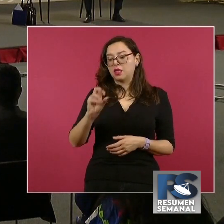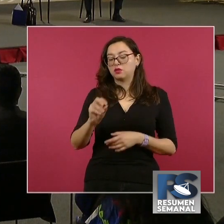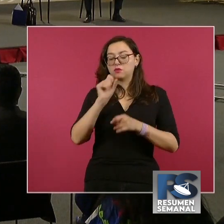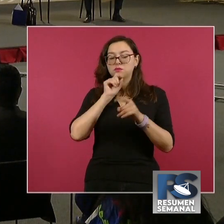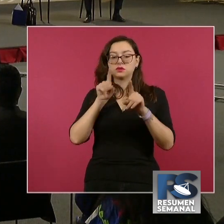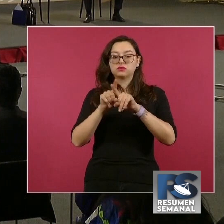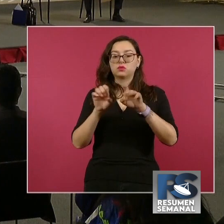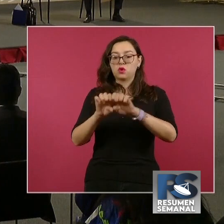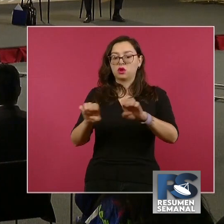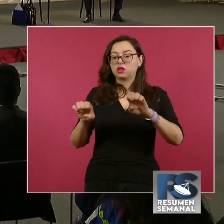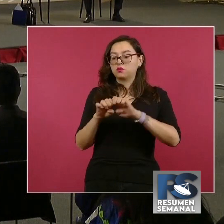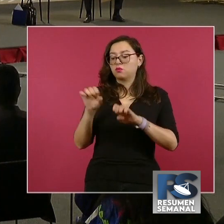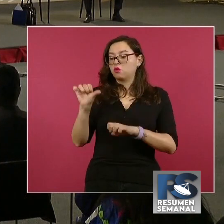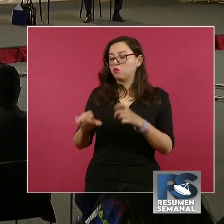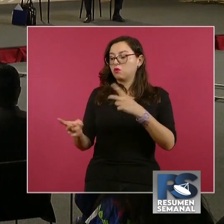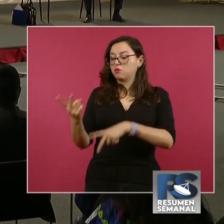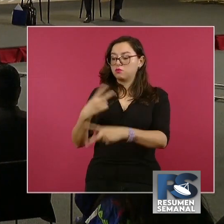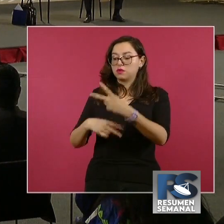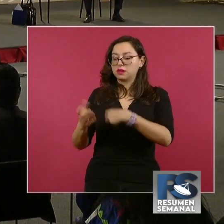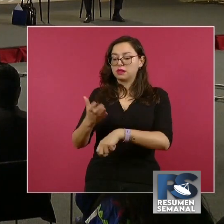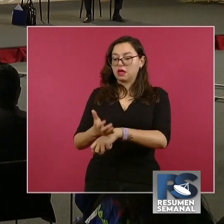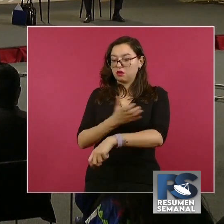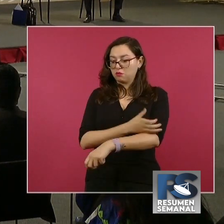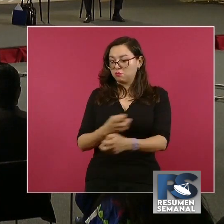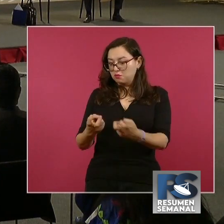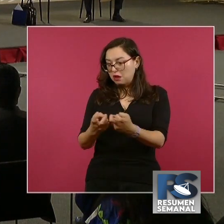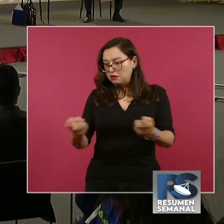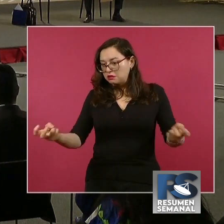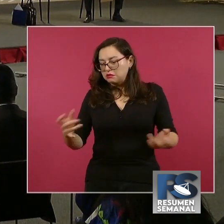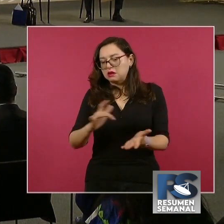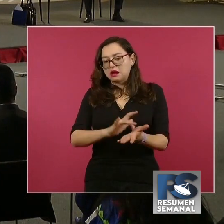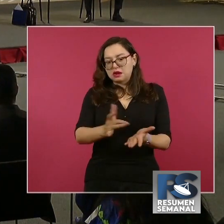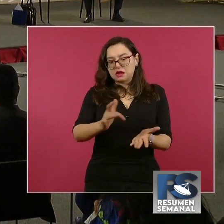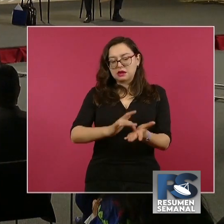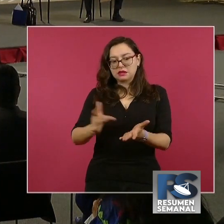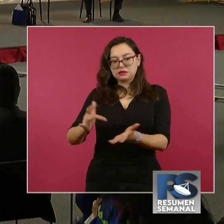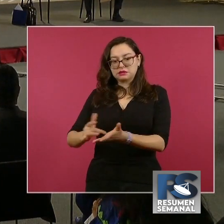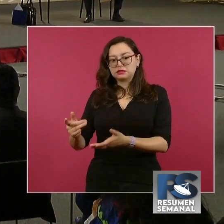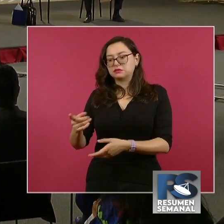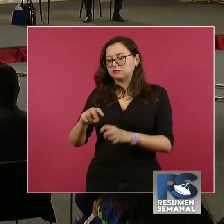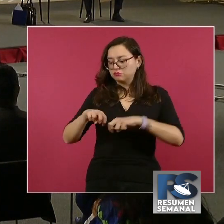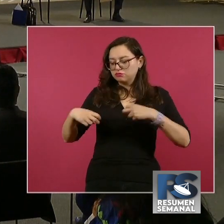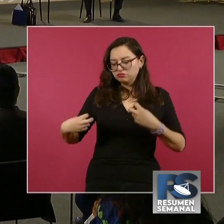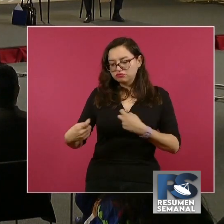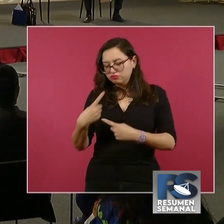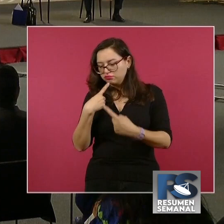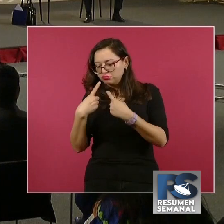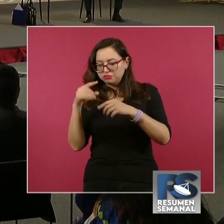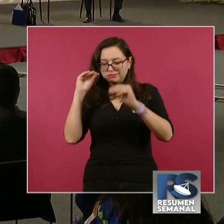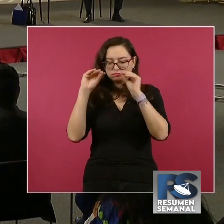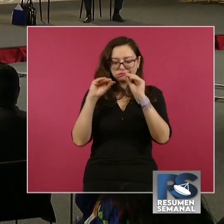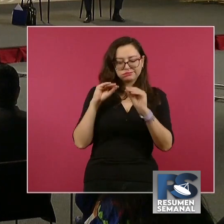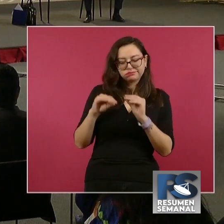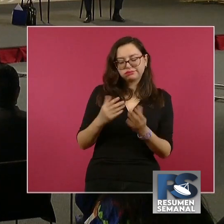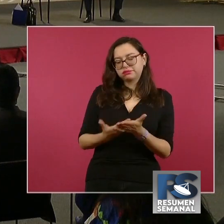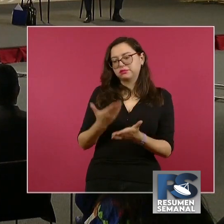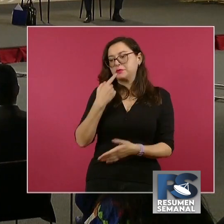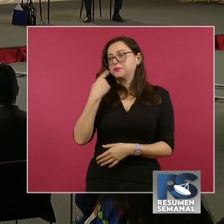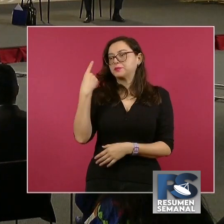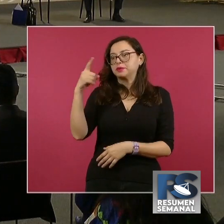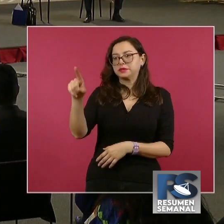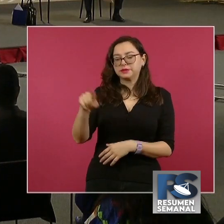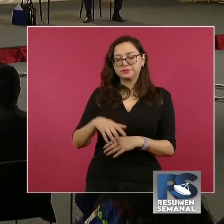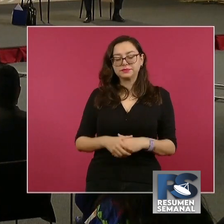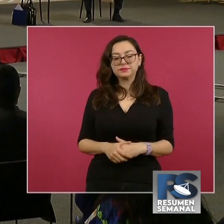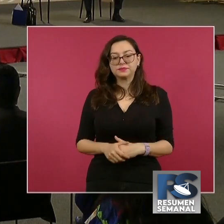a la embajada de México en Ecuador y exigir que la justicia internacional condene y sancione sin ambigüedades las graves violaciones ocurridas y